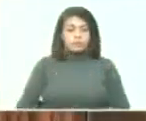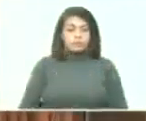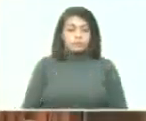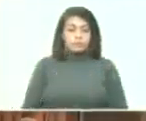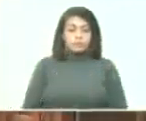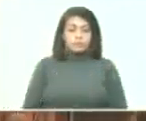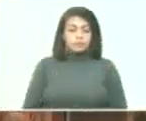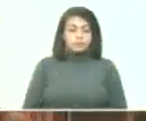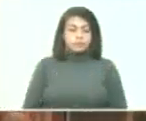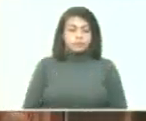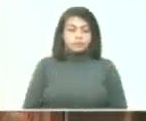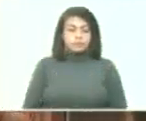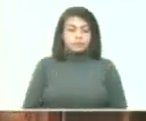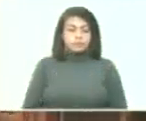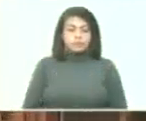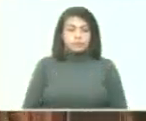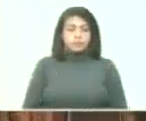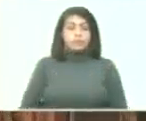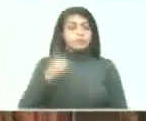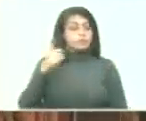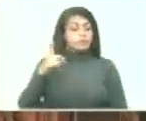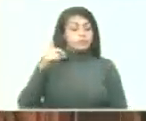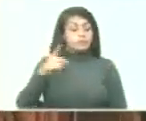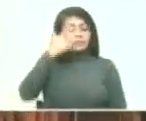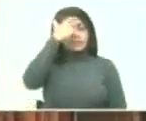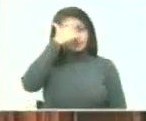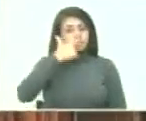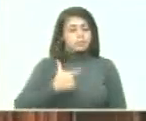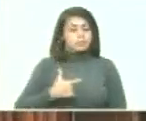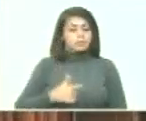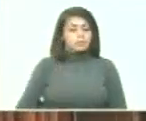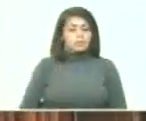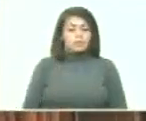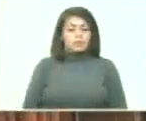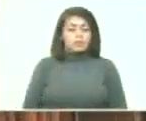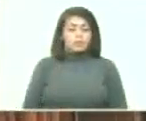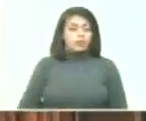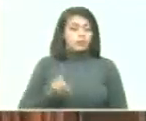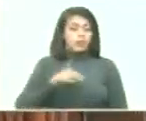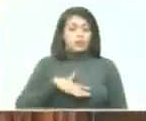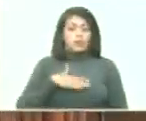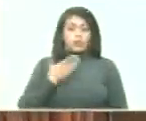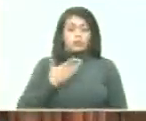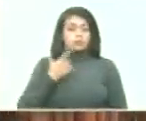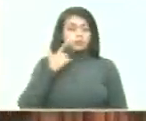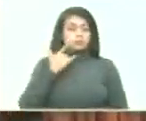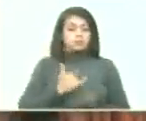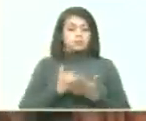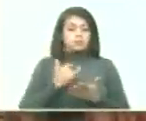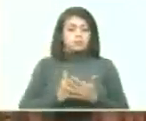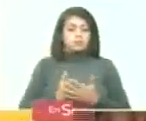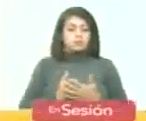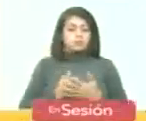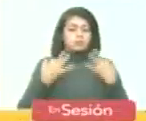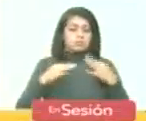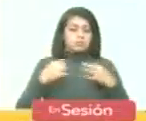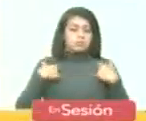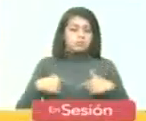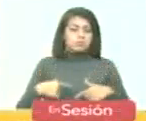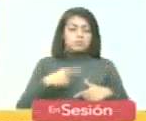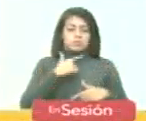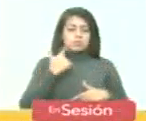Me asiste el derecho civil y no se me puede comprobar ningún estado civil asociado a la